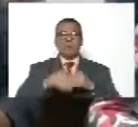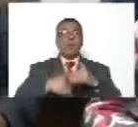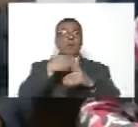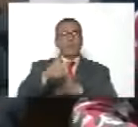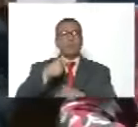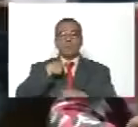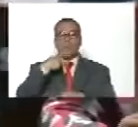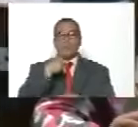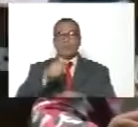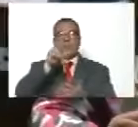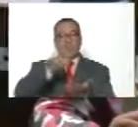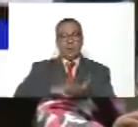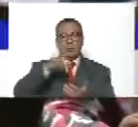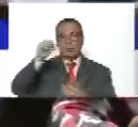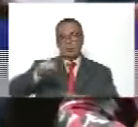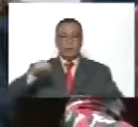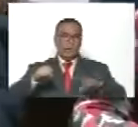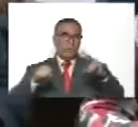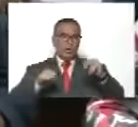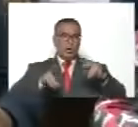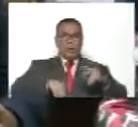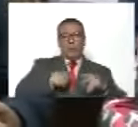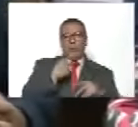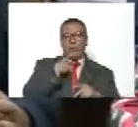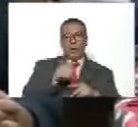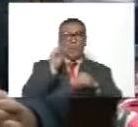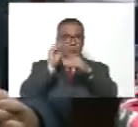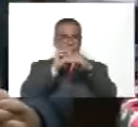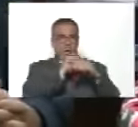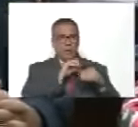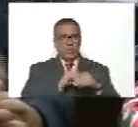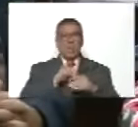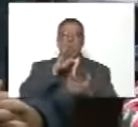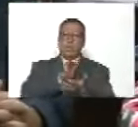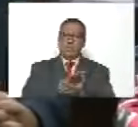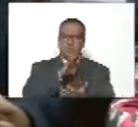de decir que si la aprobamos o no, para poder enviarle un mensaje de